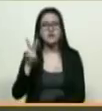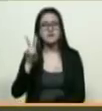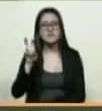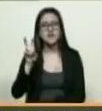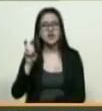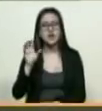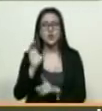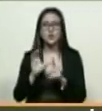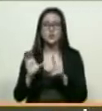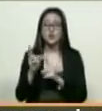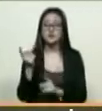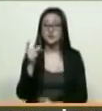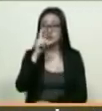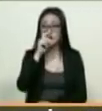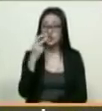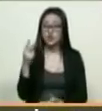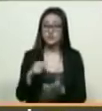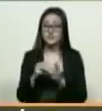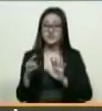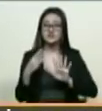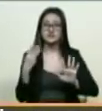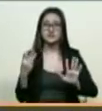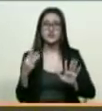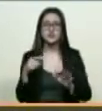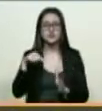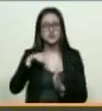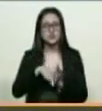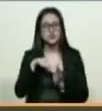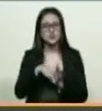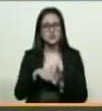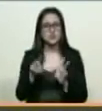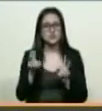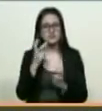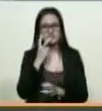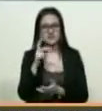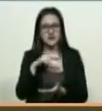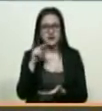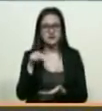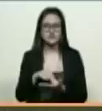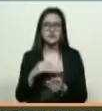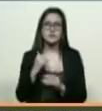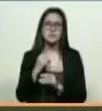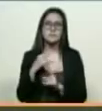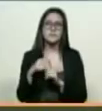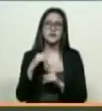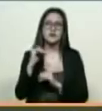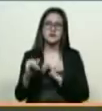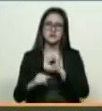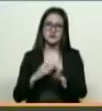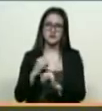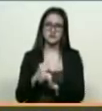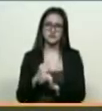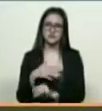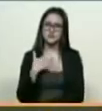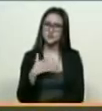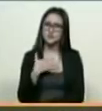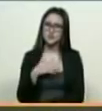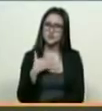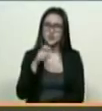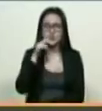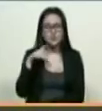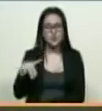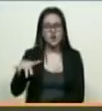Cultural. Es el segundo de este año 2018, profundizando lo que es la visita tanto nacional como internacional, el sentir del